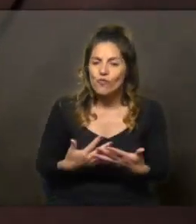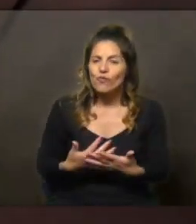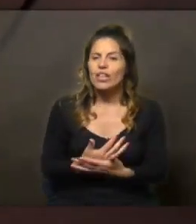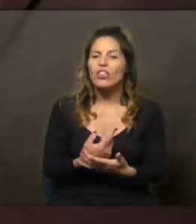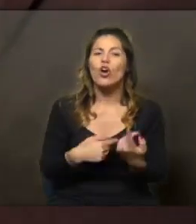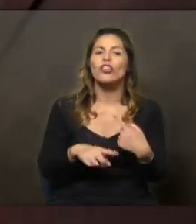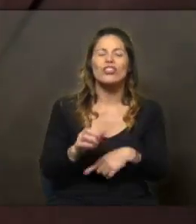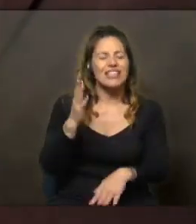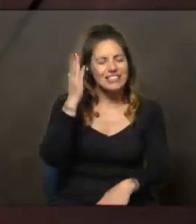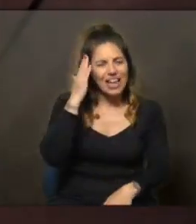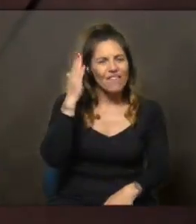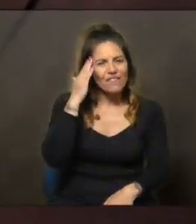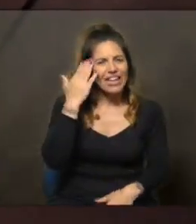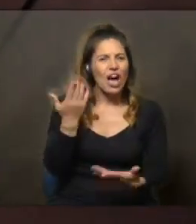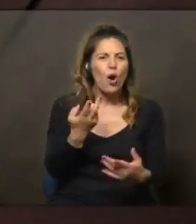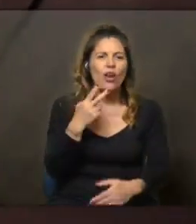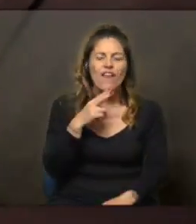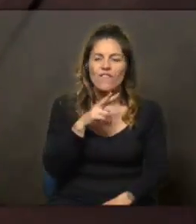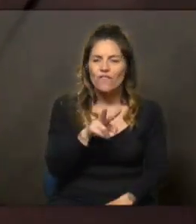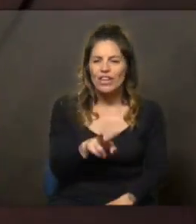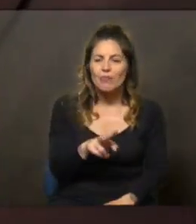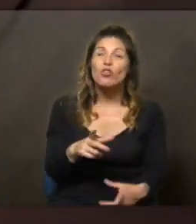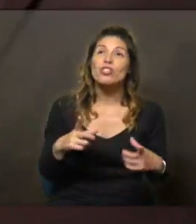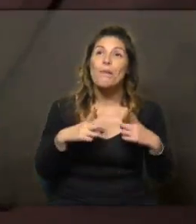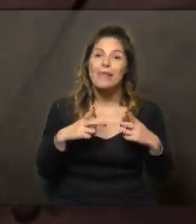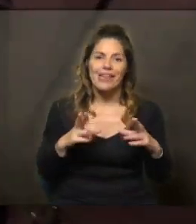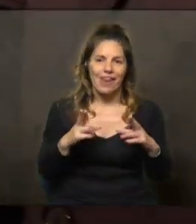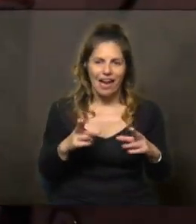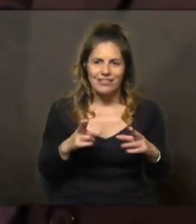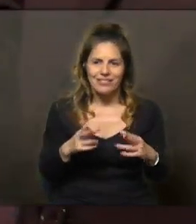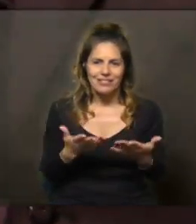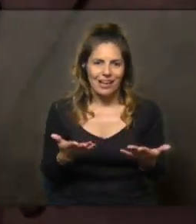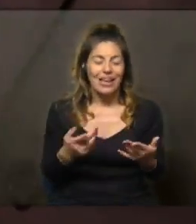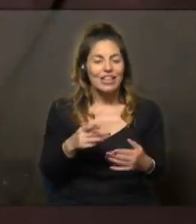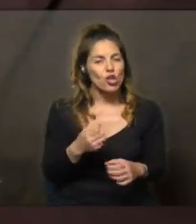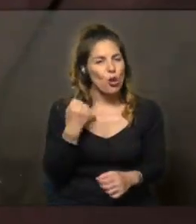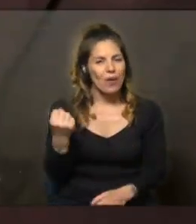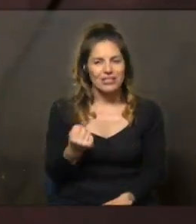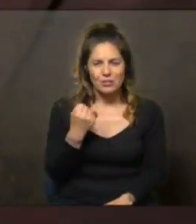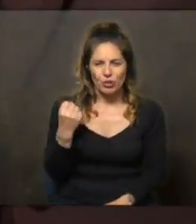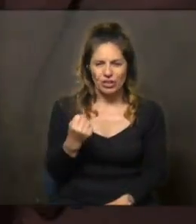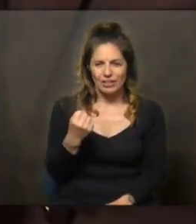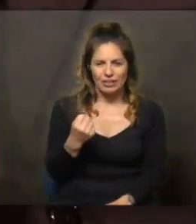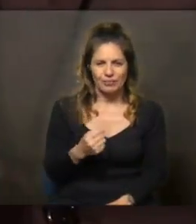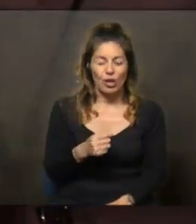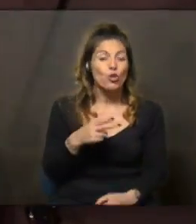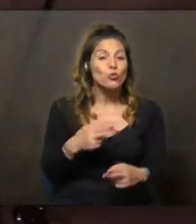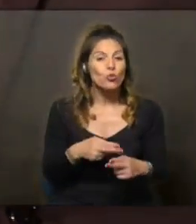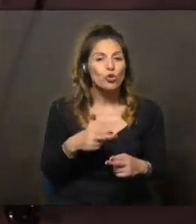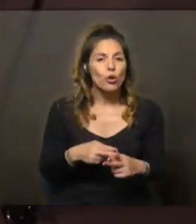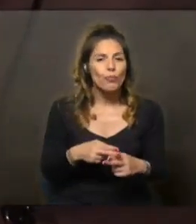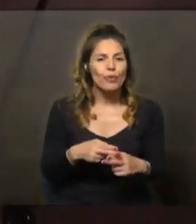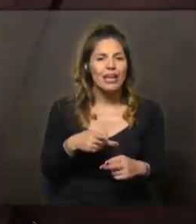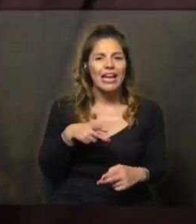entonces saber que ahora vemos Esperanza Entonces eso es lo más importante su nombre señora